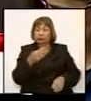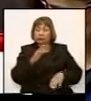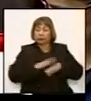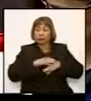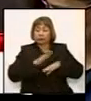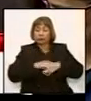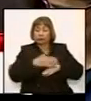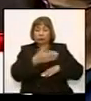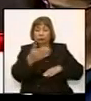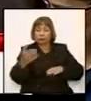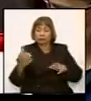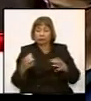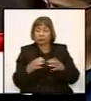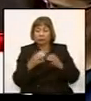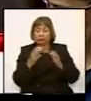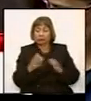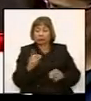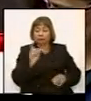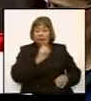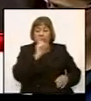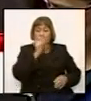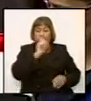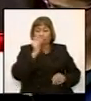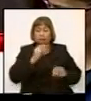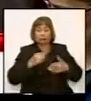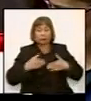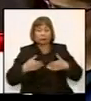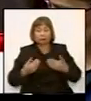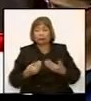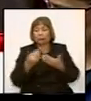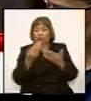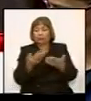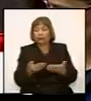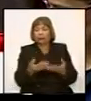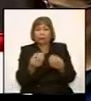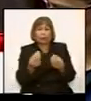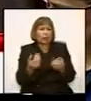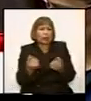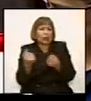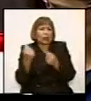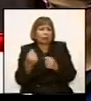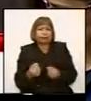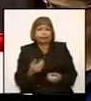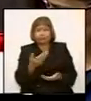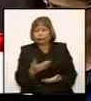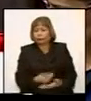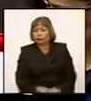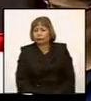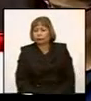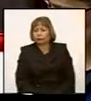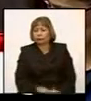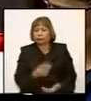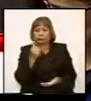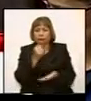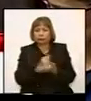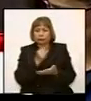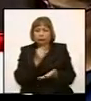colegas congresistas. No le podríamos dar, digamos, mucha autoridad a una